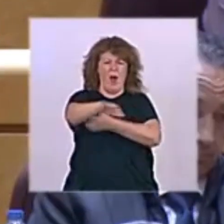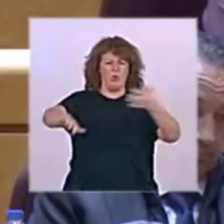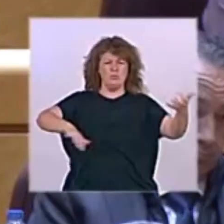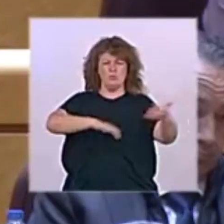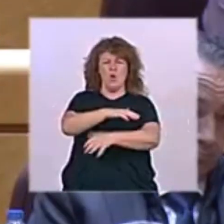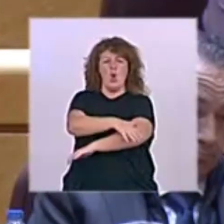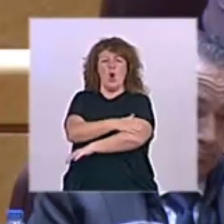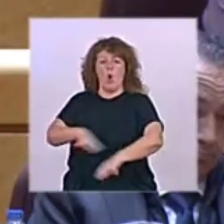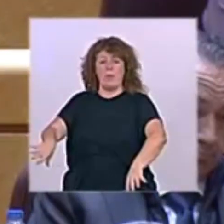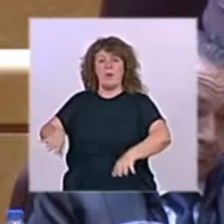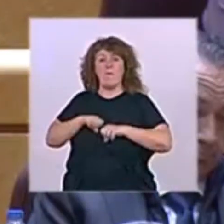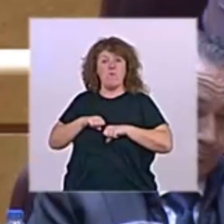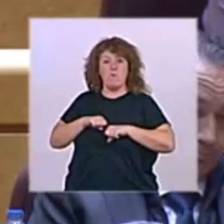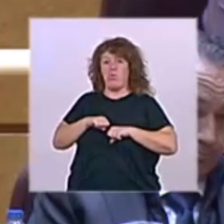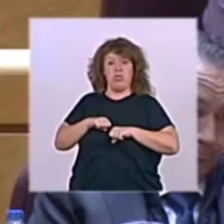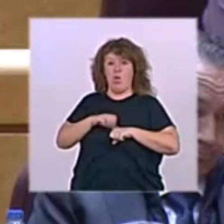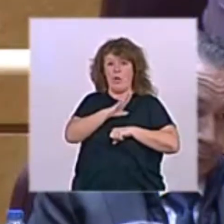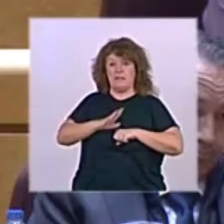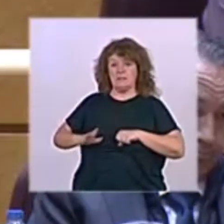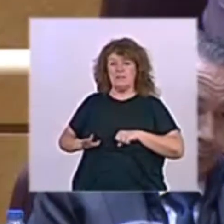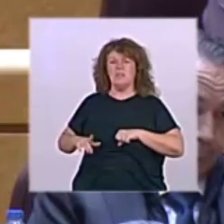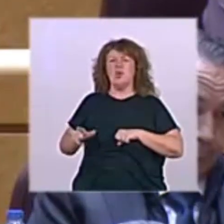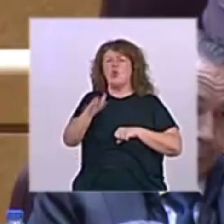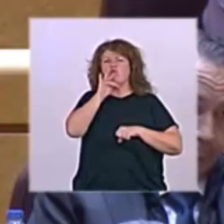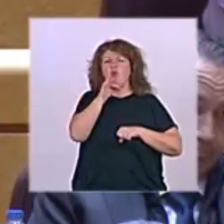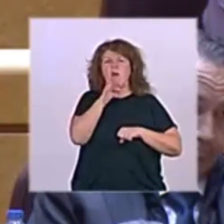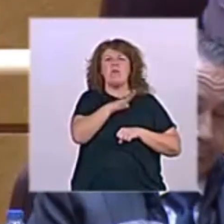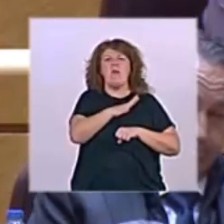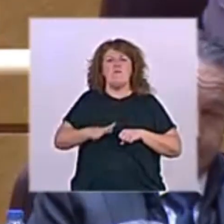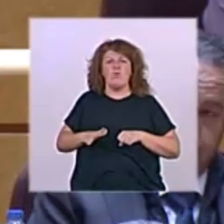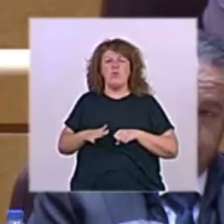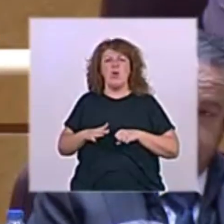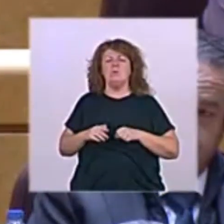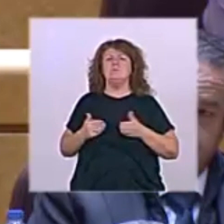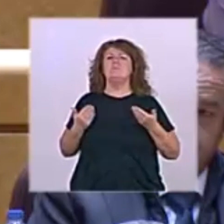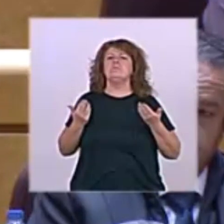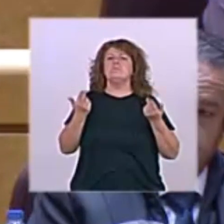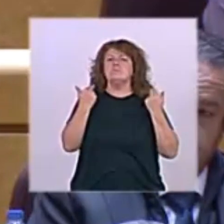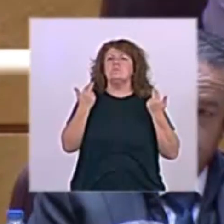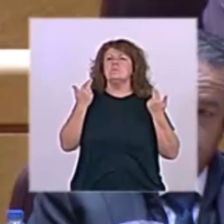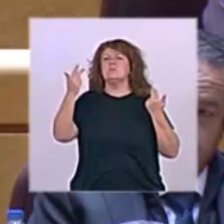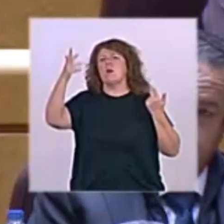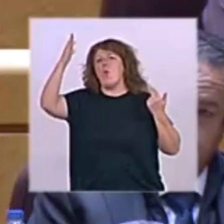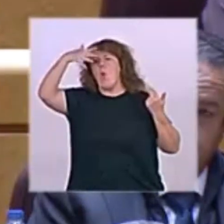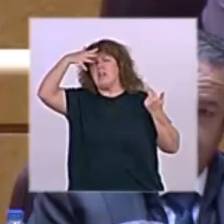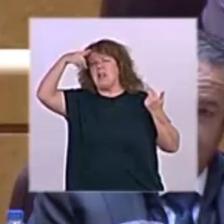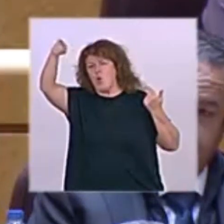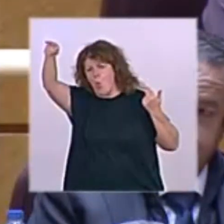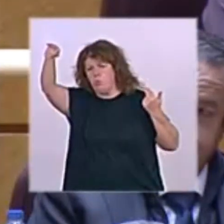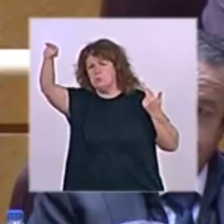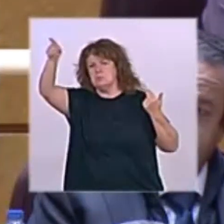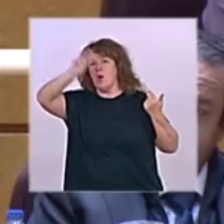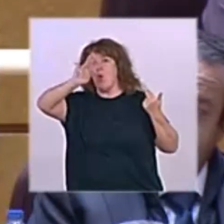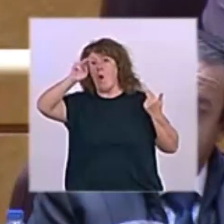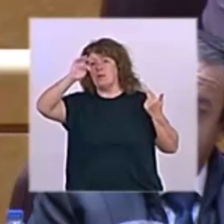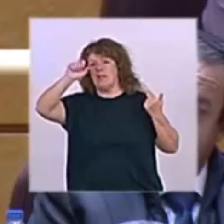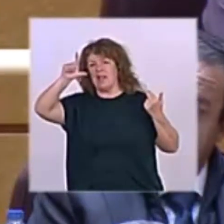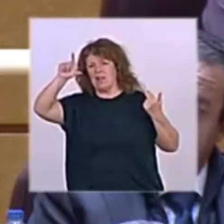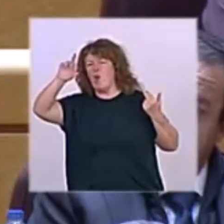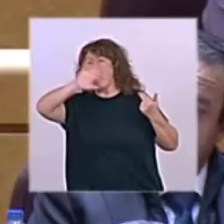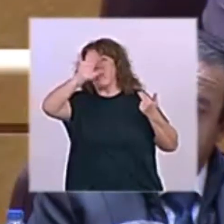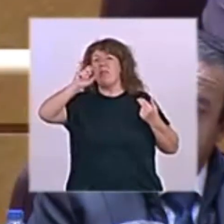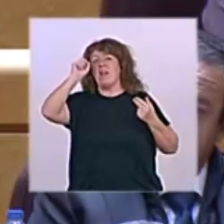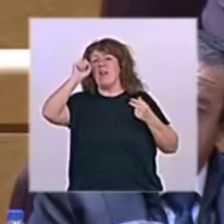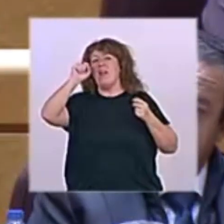función De un señor Que está en Waterloo Al que creen Que es un emigrante Que tiene que convertir En un inmigrante Con